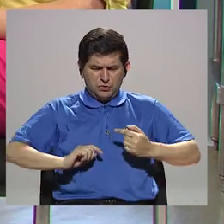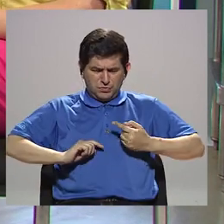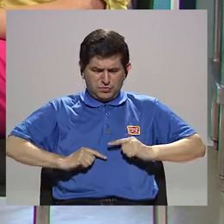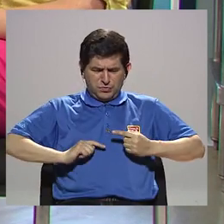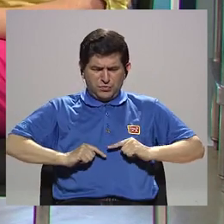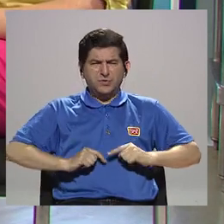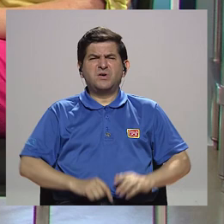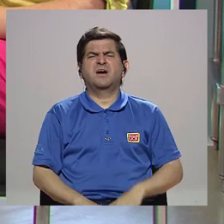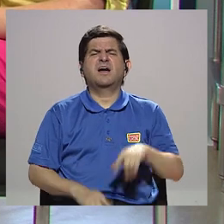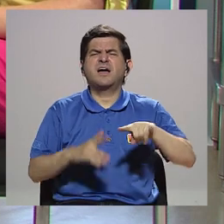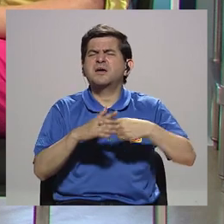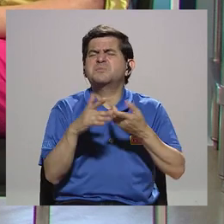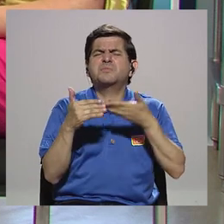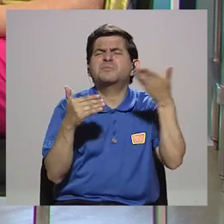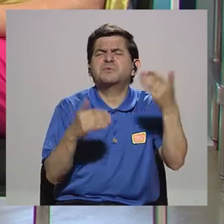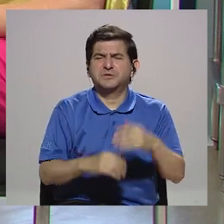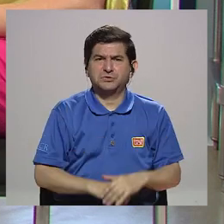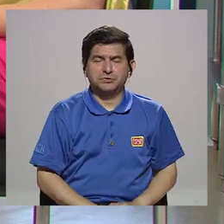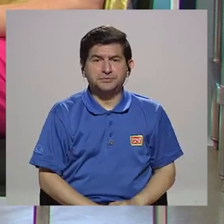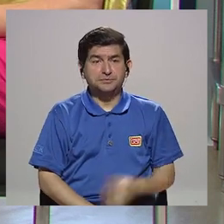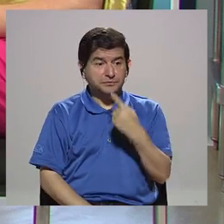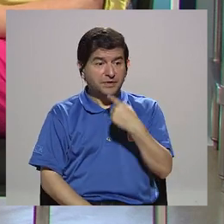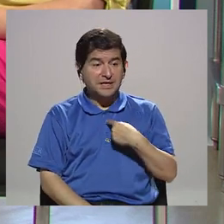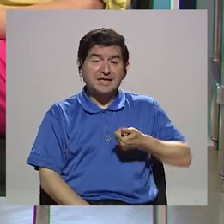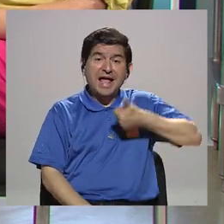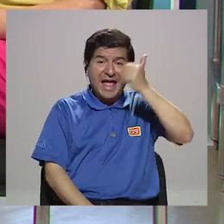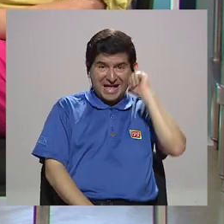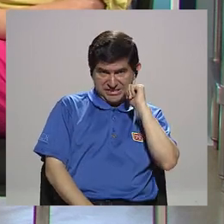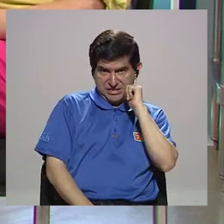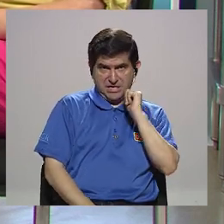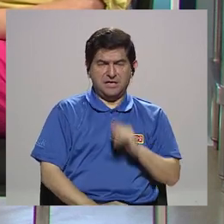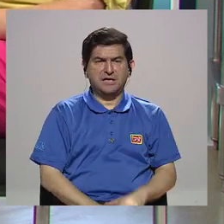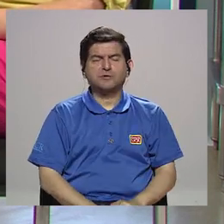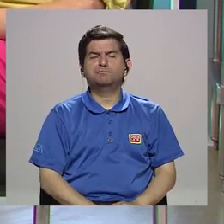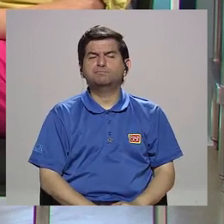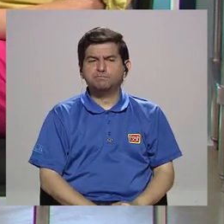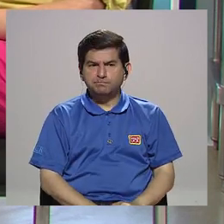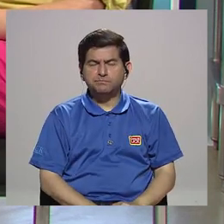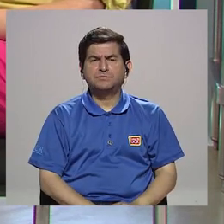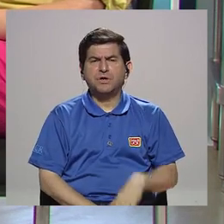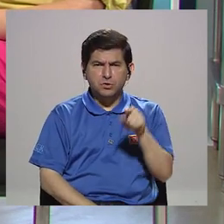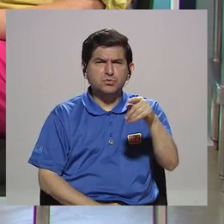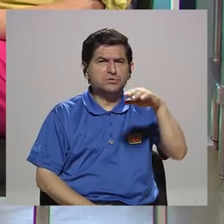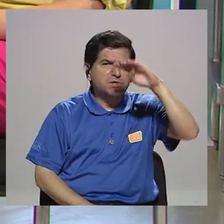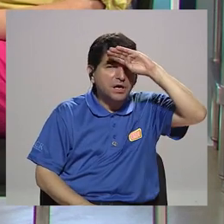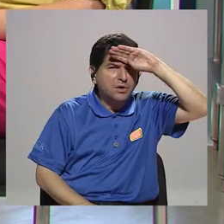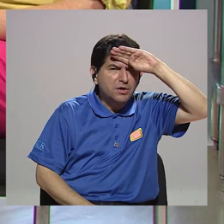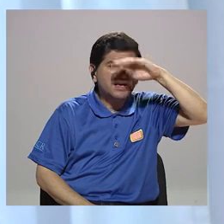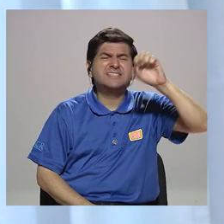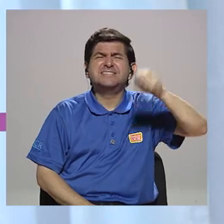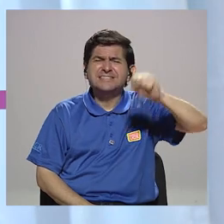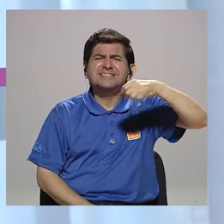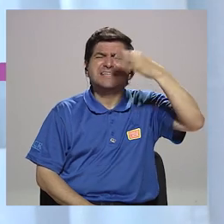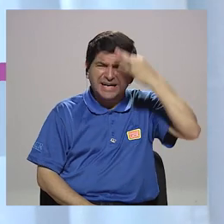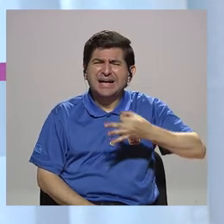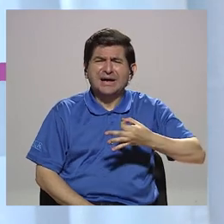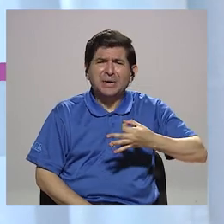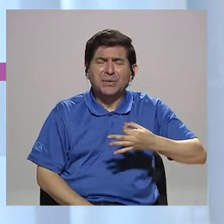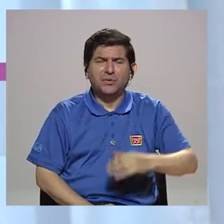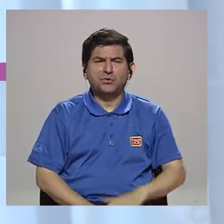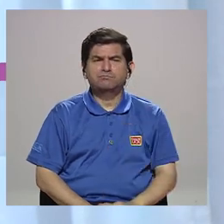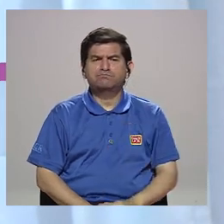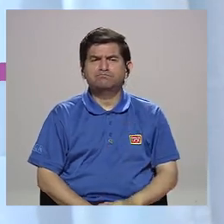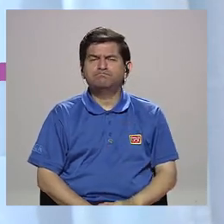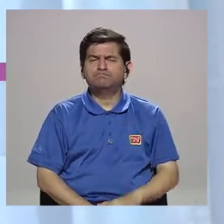dolor en la boca y el estómago, y le digo, ¿cuándo le comenzó? Y me dice, ayer. Y llego yo y le digo, ¿y ha tenido fiebre? Me dice, sí, yo creo que